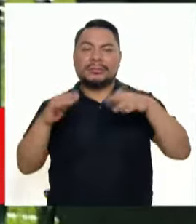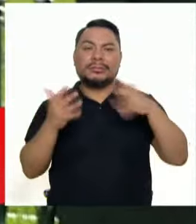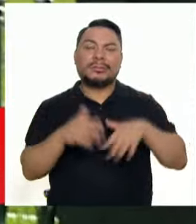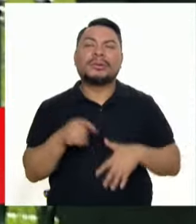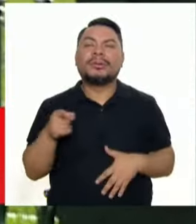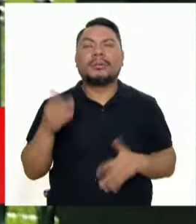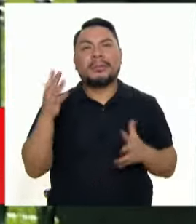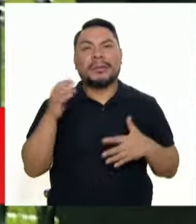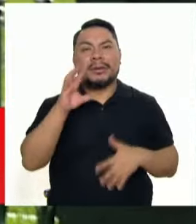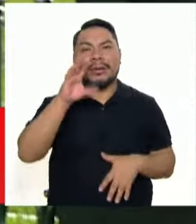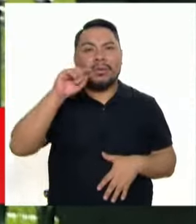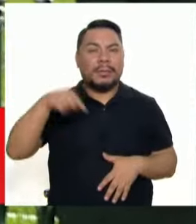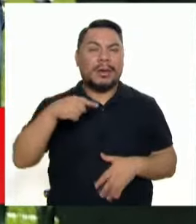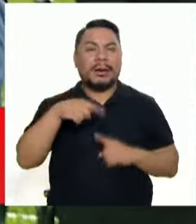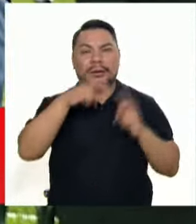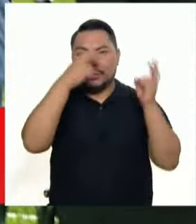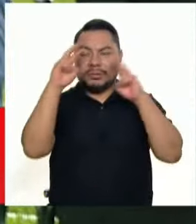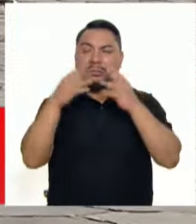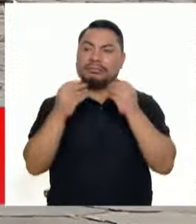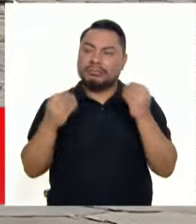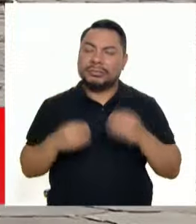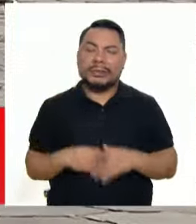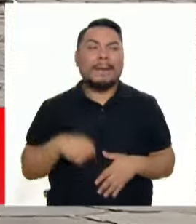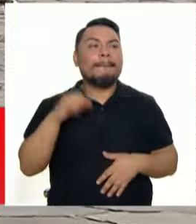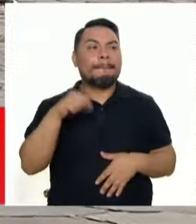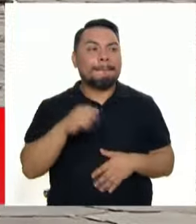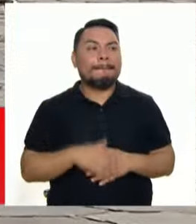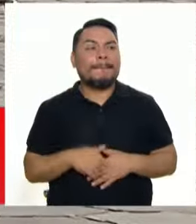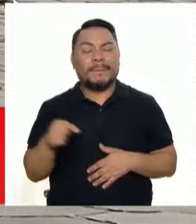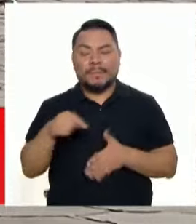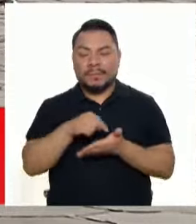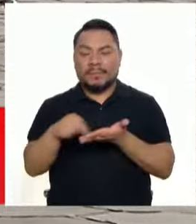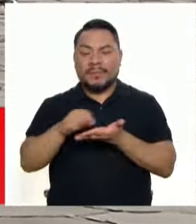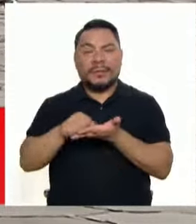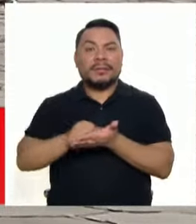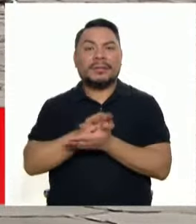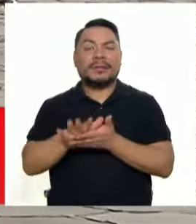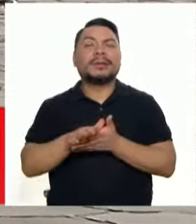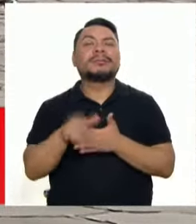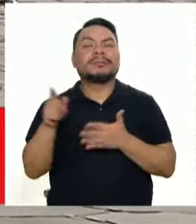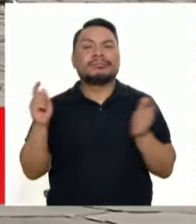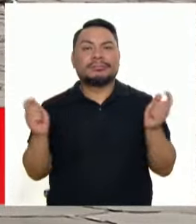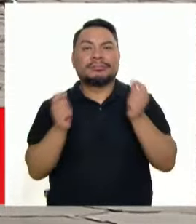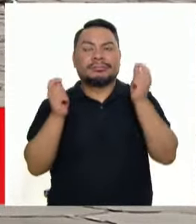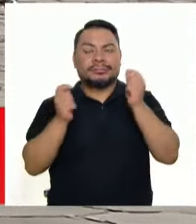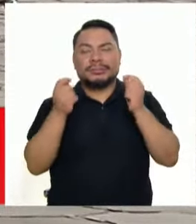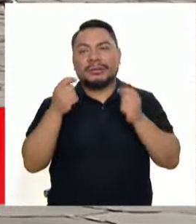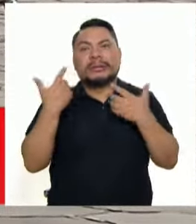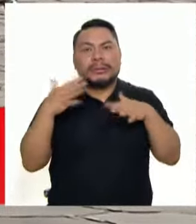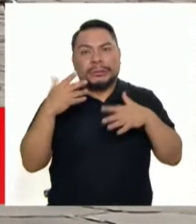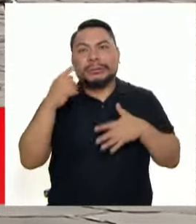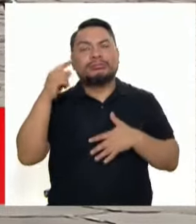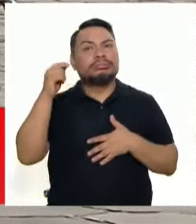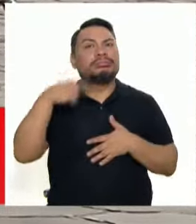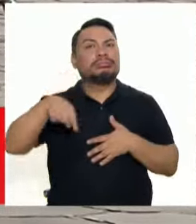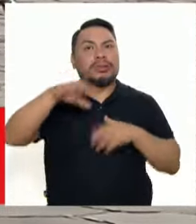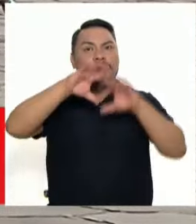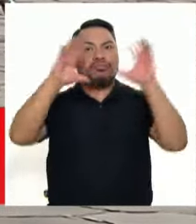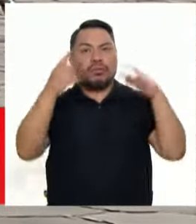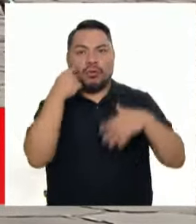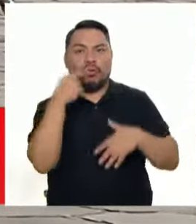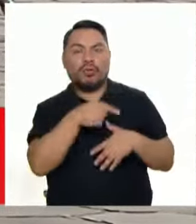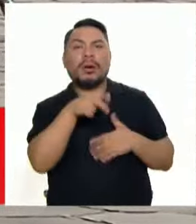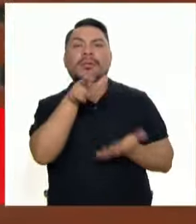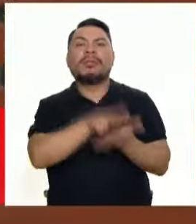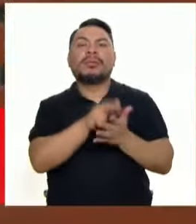según se estima, 50.000 turistas, que es bastante. Sí, en efecto, Semana Santa es una festividad muy reconocida a nivel mundial. Somos declarados